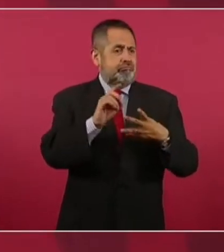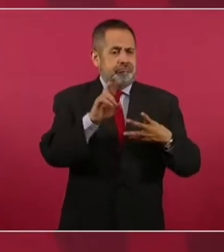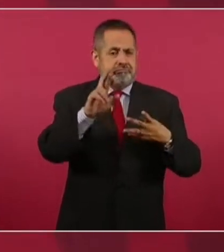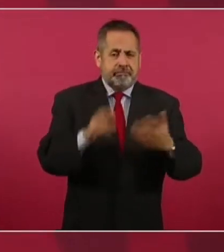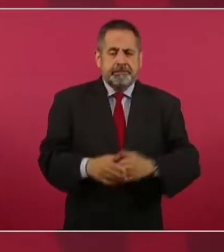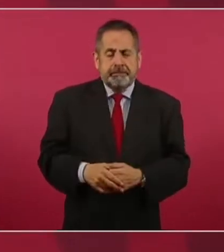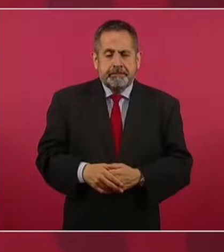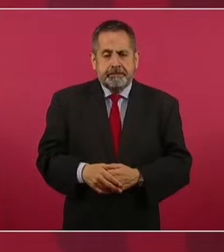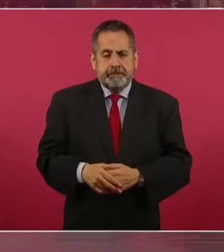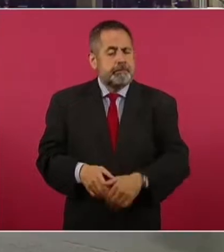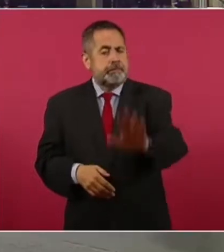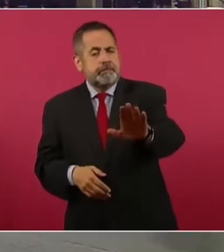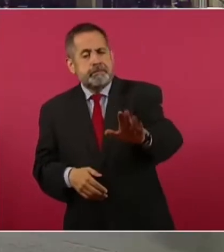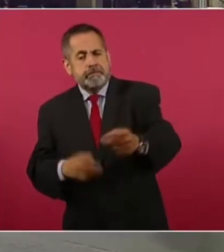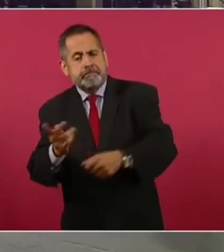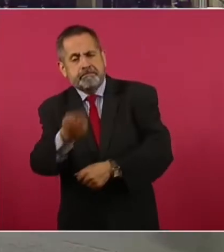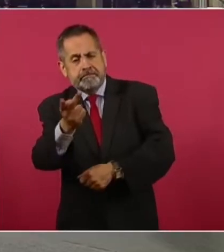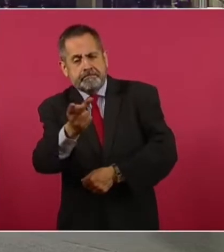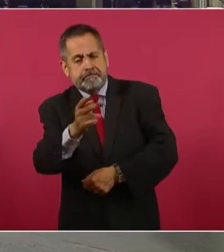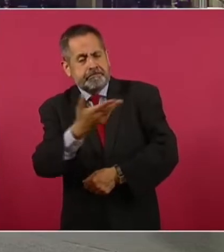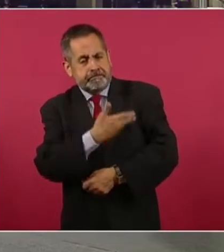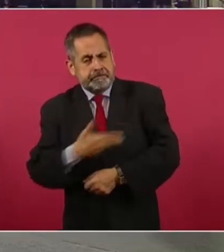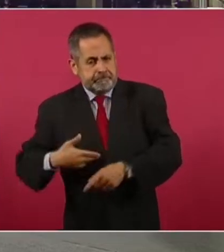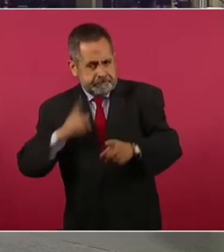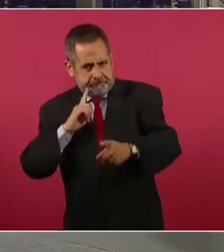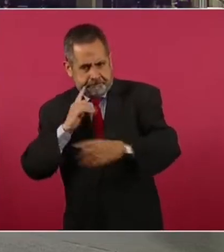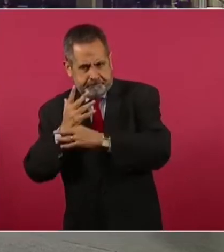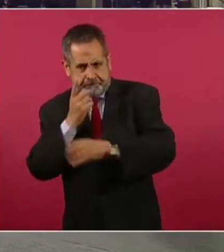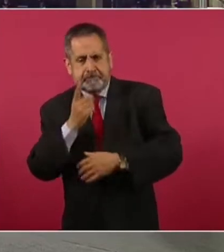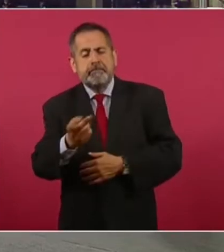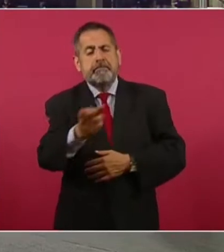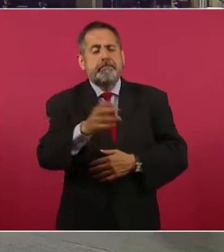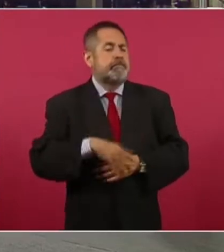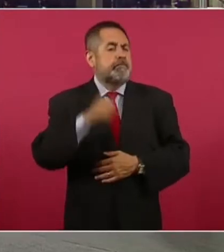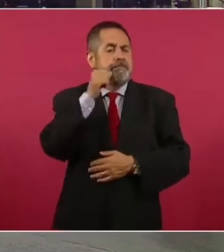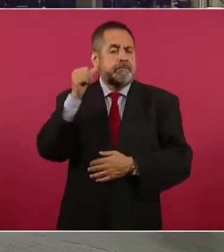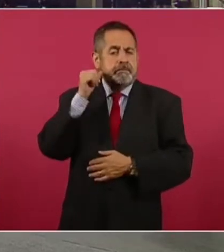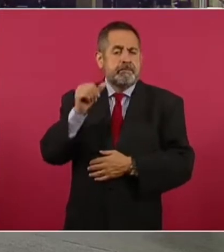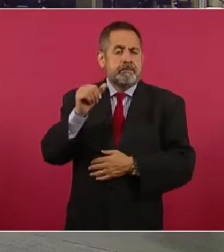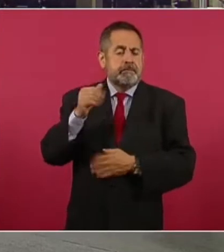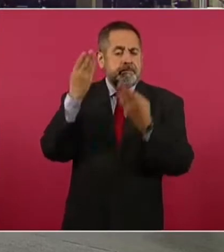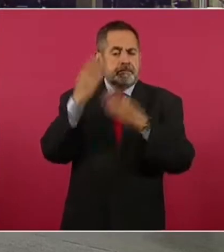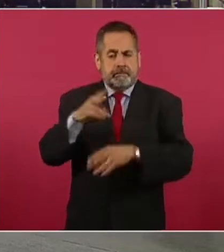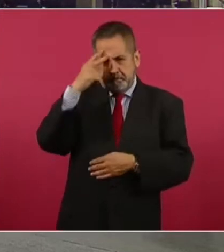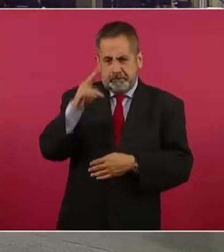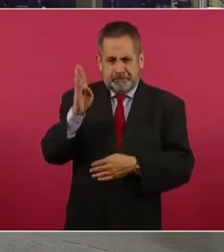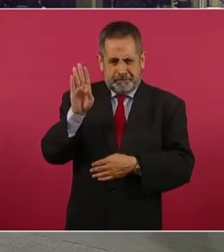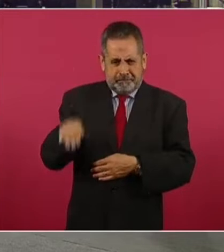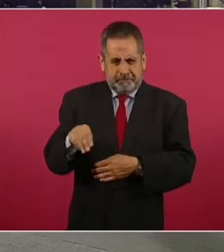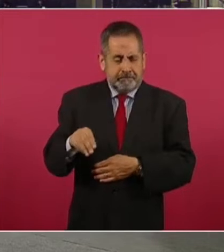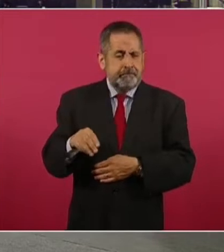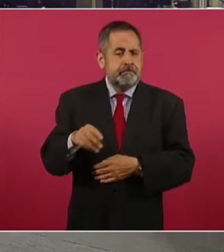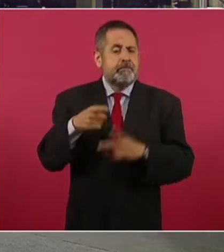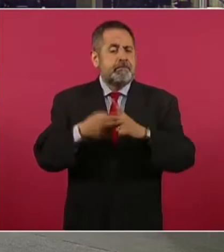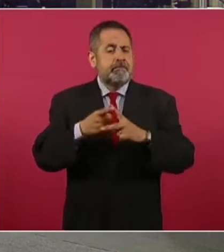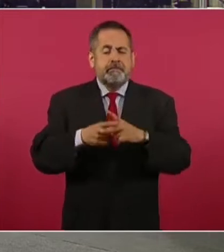Presidente, pues dos cositas nada más. Ayer que el Banco de México en su política monetaria decidió un apretón a las tasas de interés,